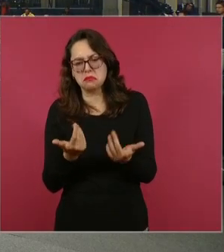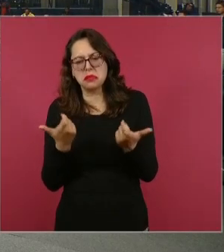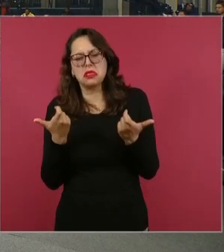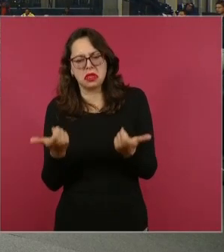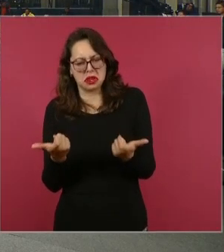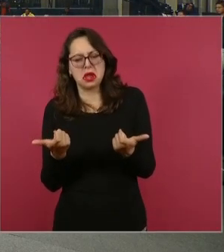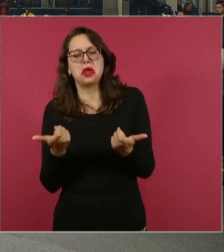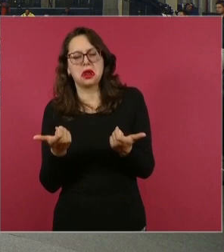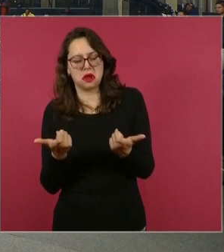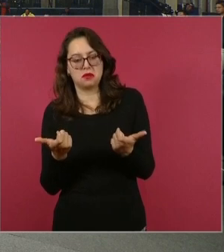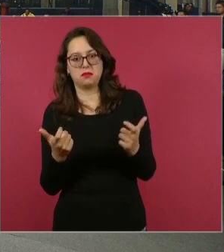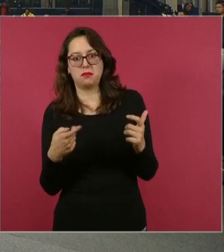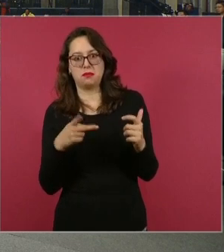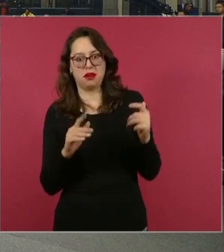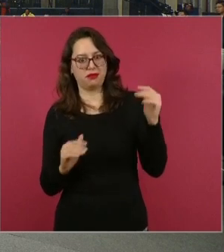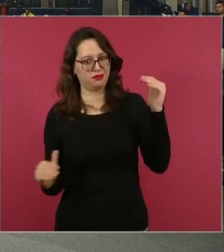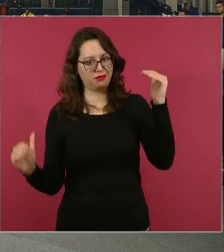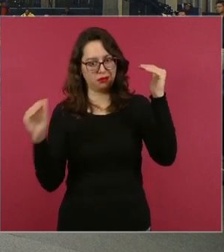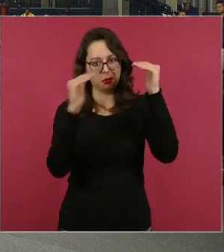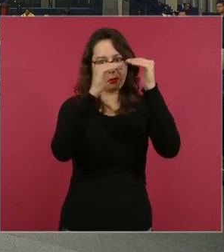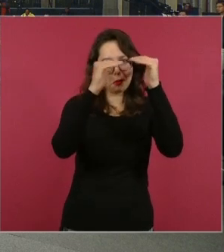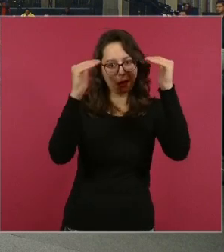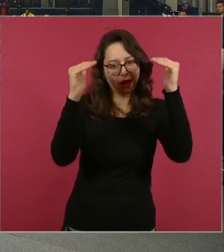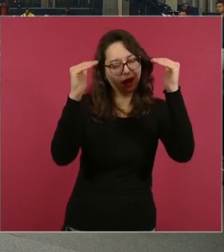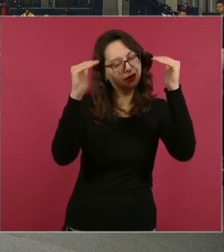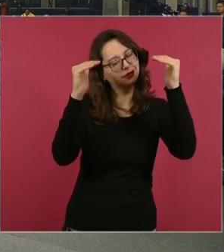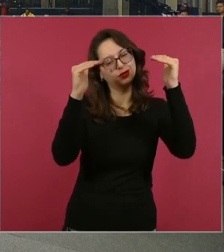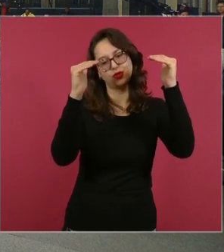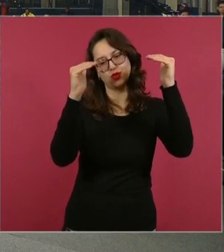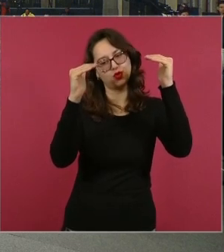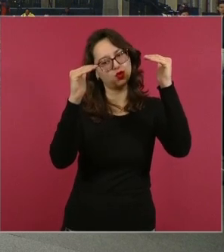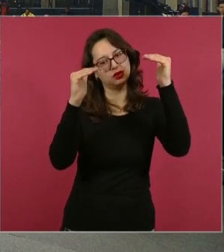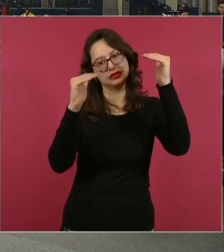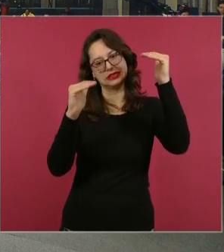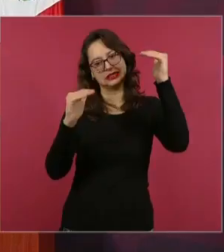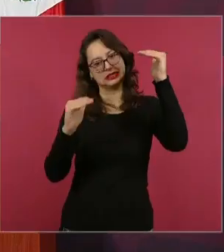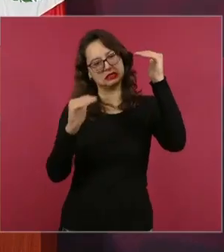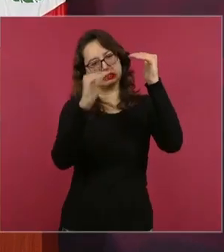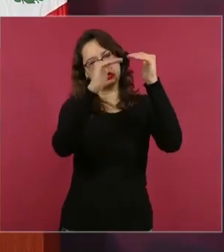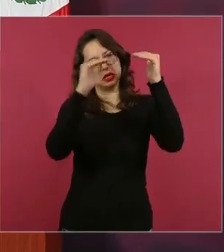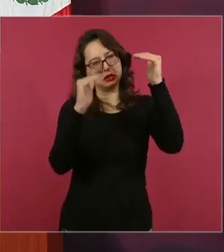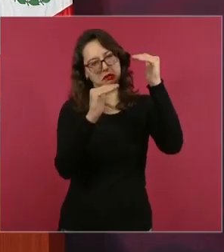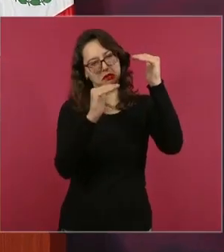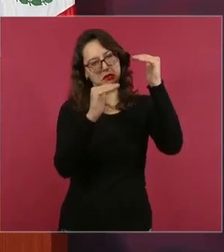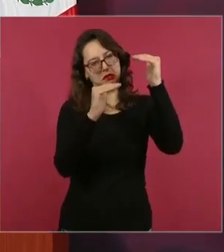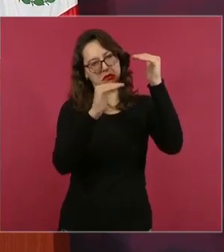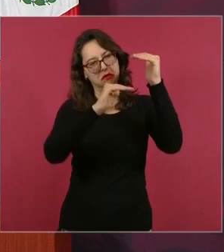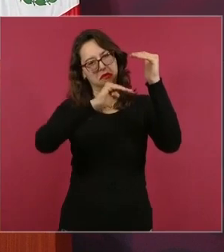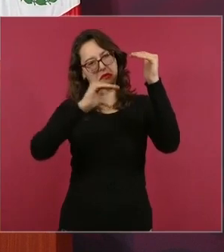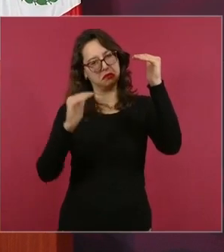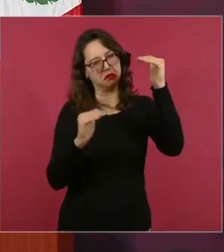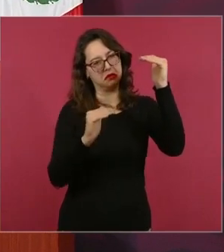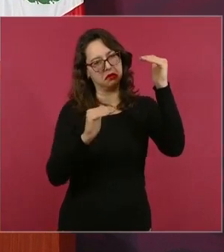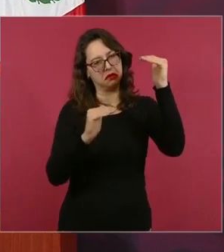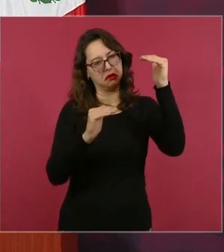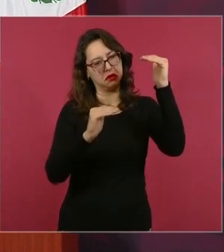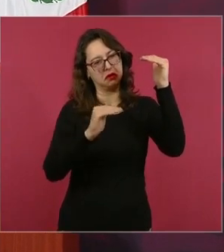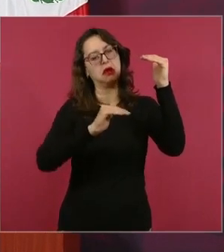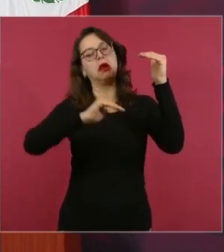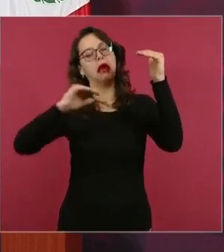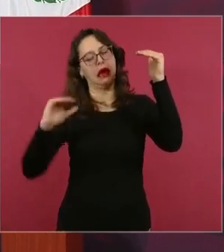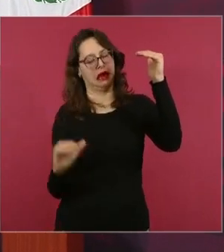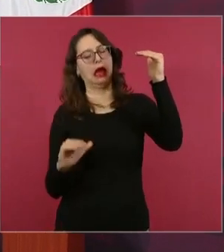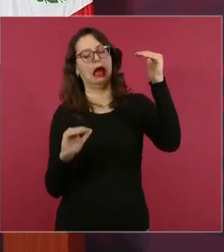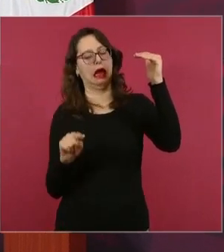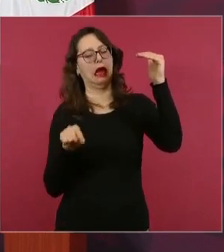no todavía hay como un segundo nivel un tercer nivel y